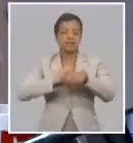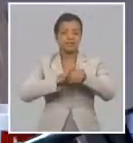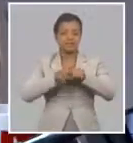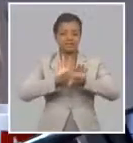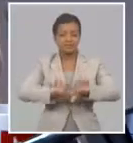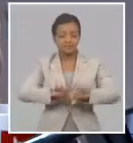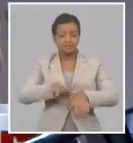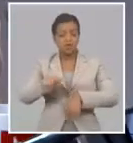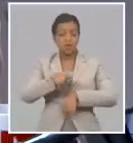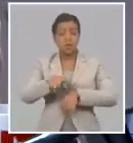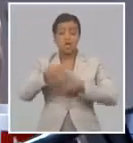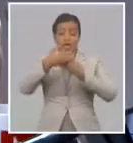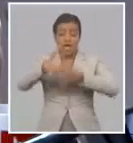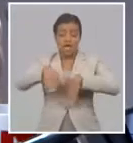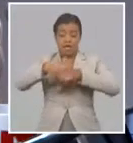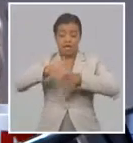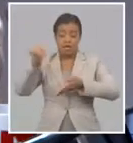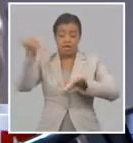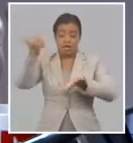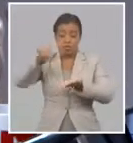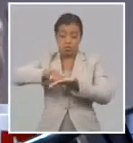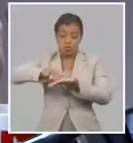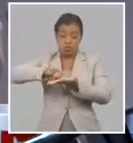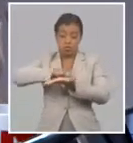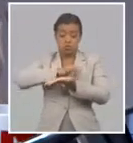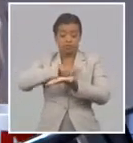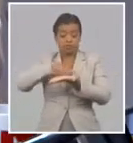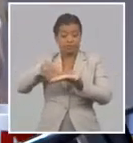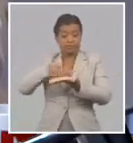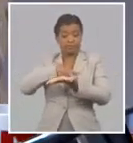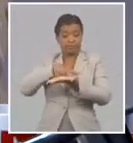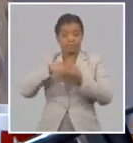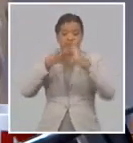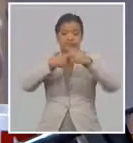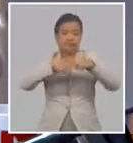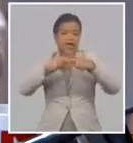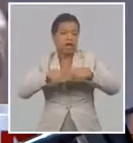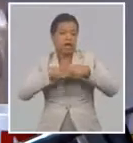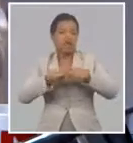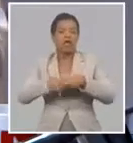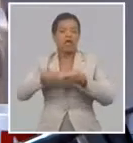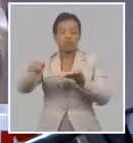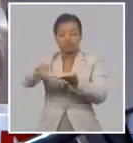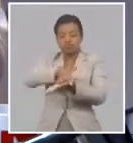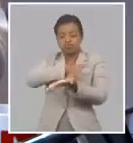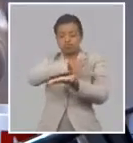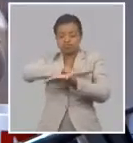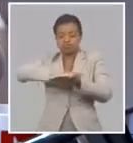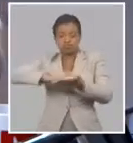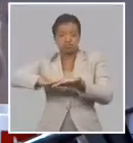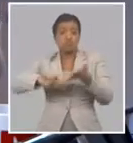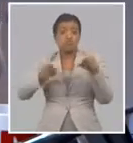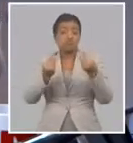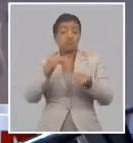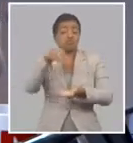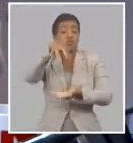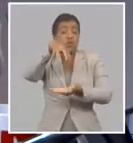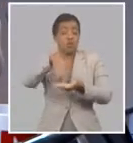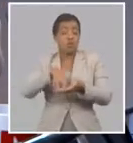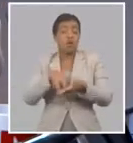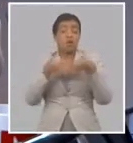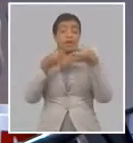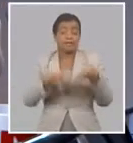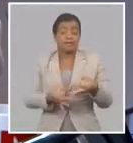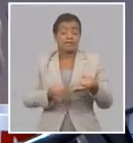de las pistas realmente este año se ha logrado avanzar con el plan de pavimentación de mezcla fáctica en muchos lugares que realmente